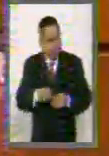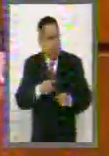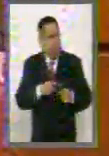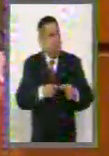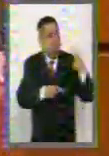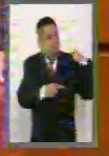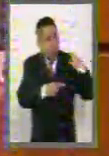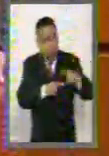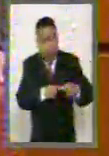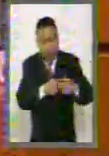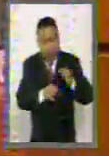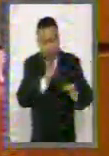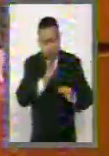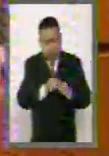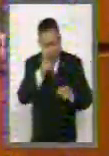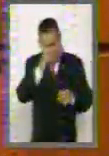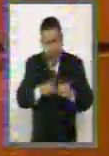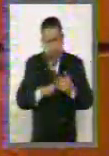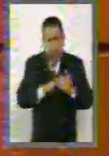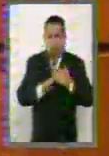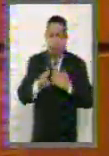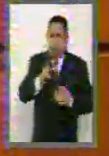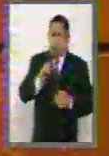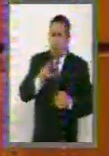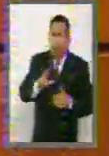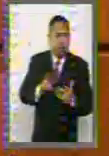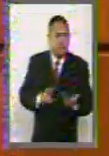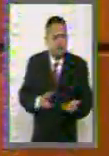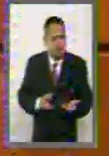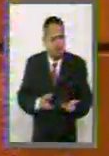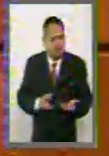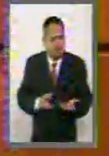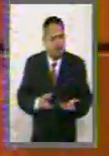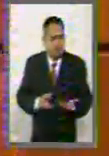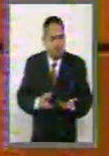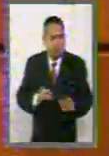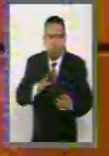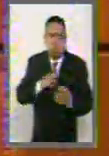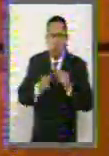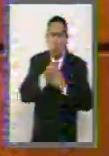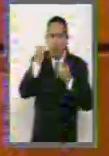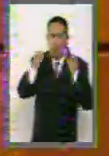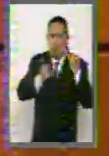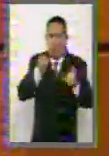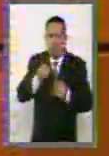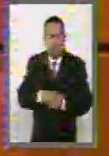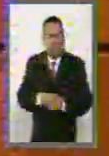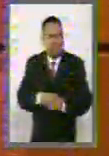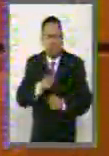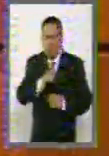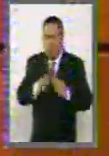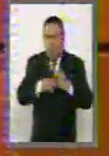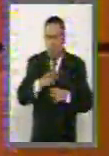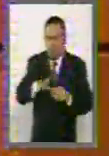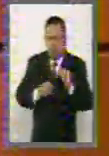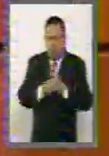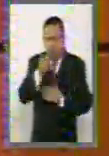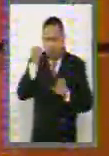sus carreras al amparo del poder, entonces no habrá nuevas ideas, no habrá